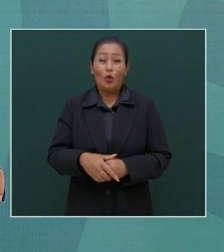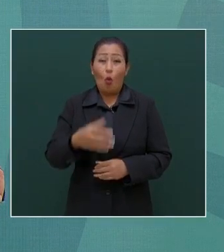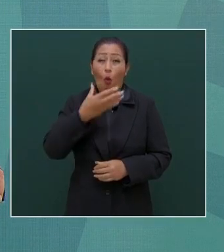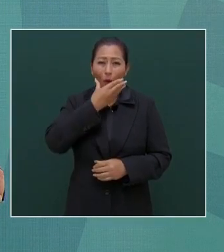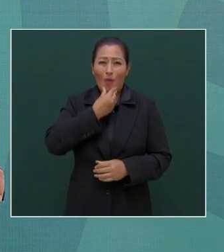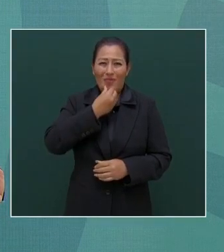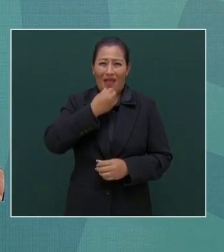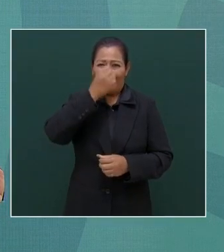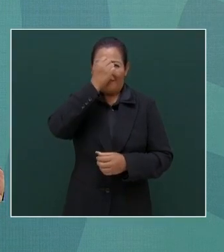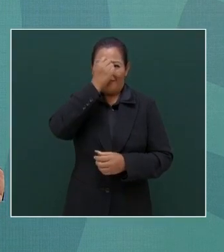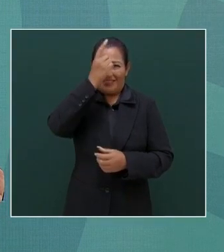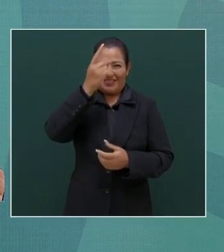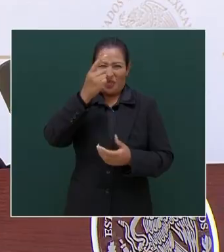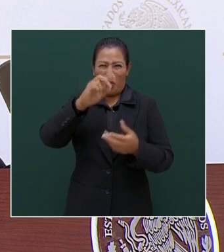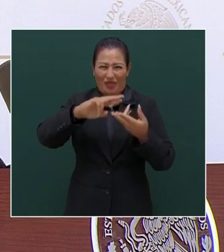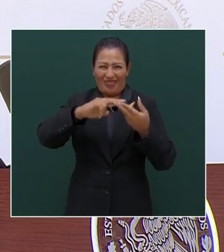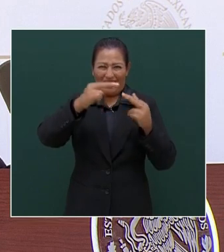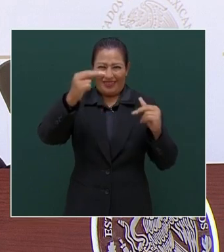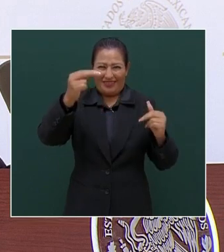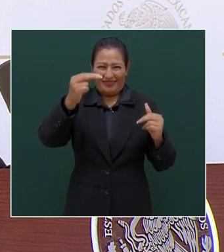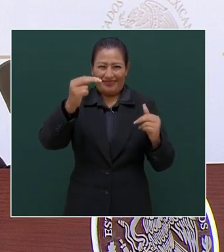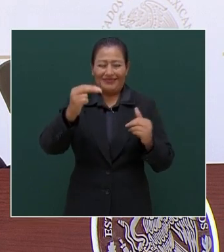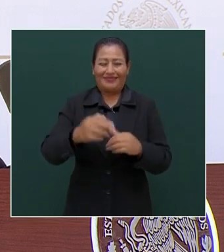escritor de redes sociales,